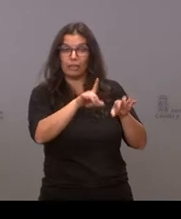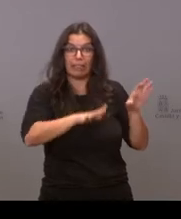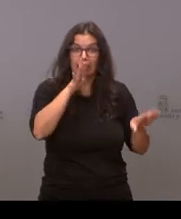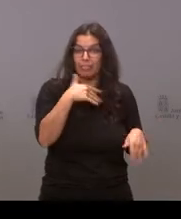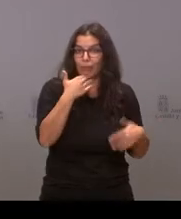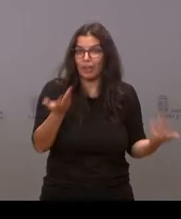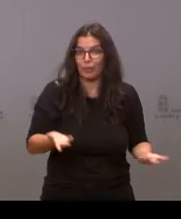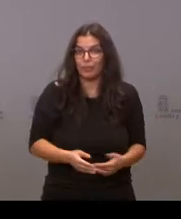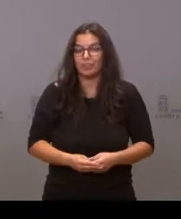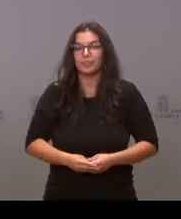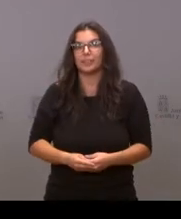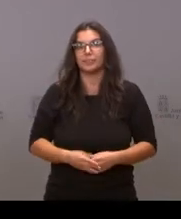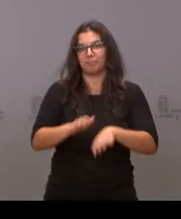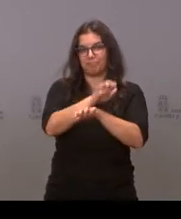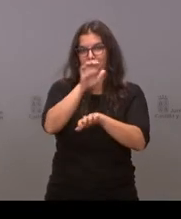mire